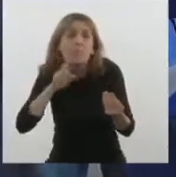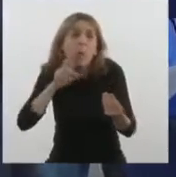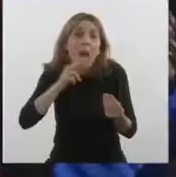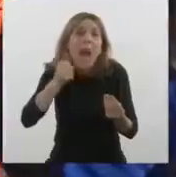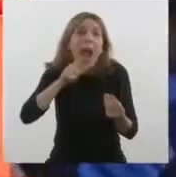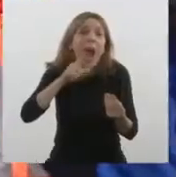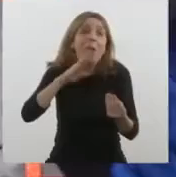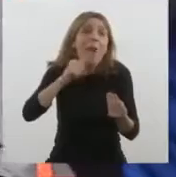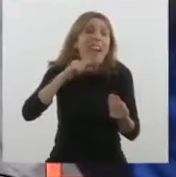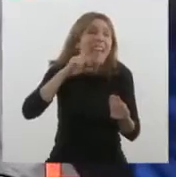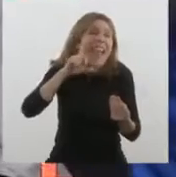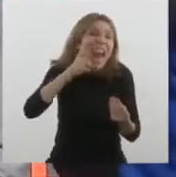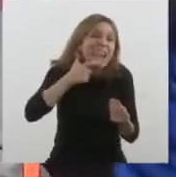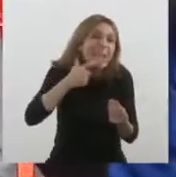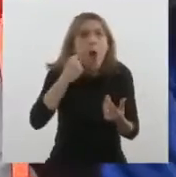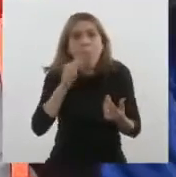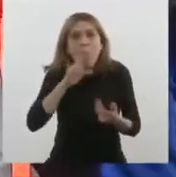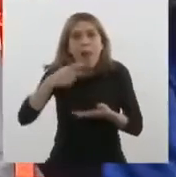y albañilas.